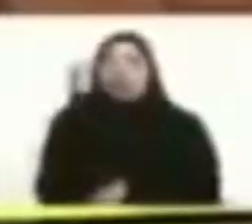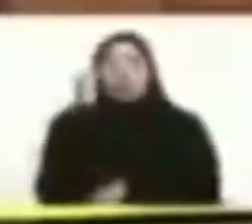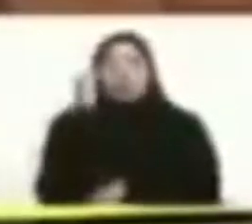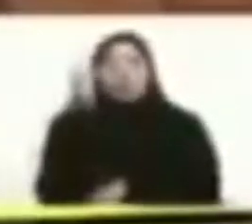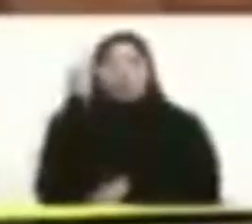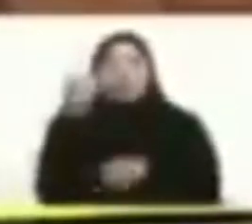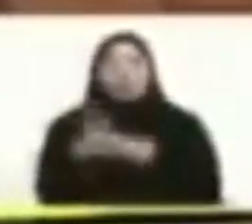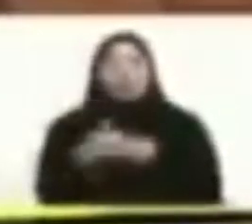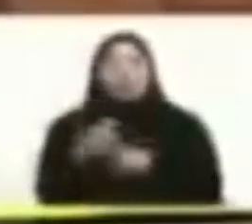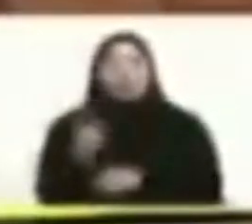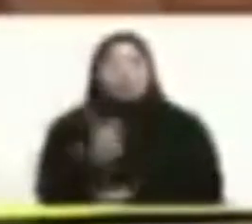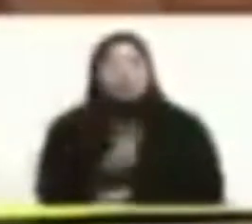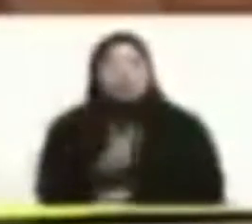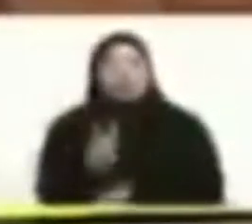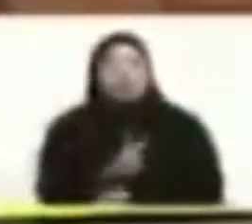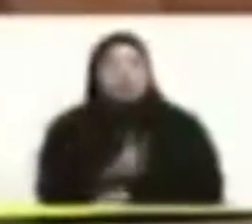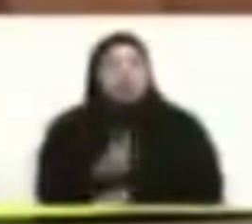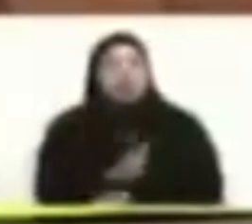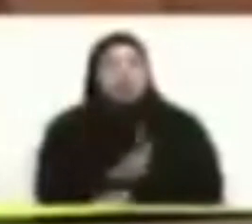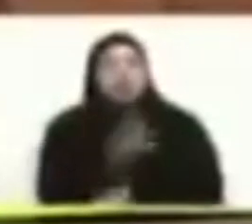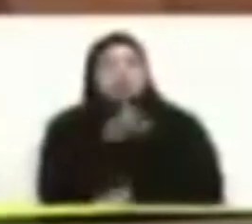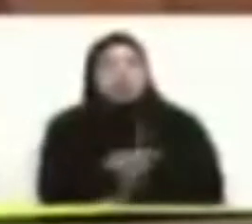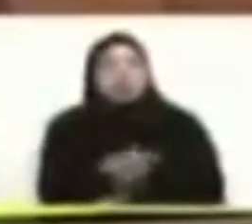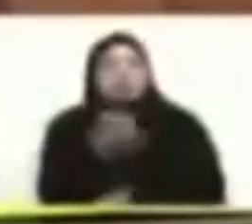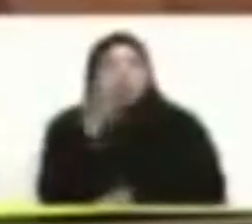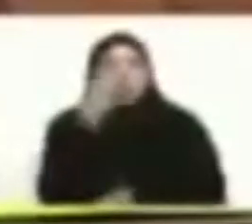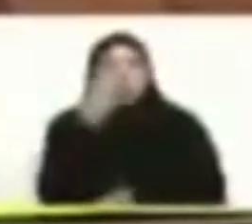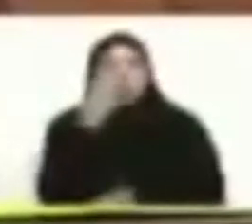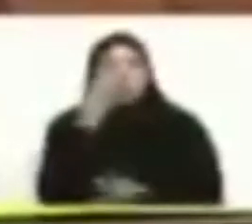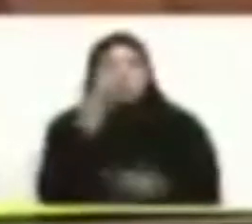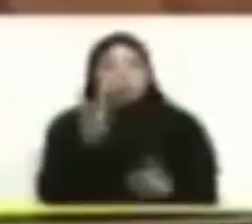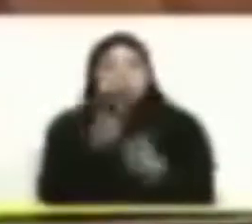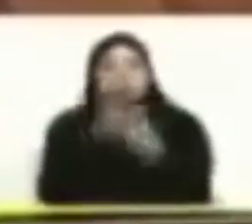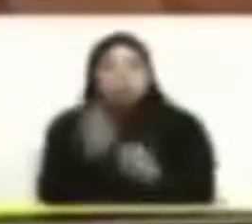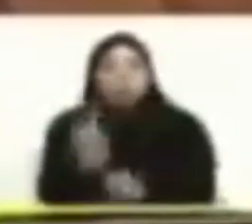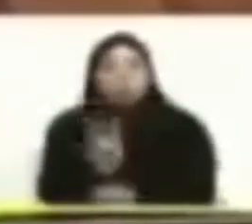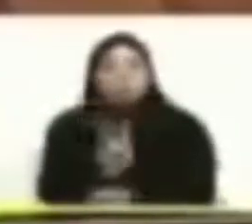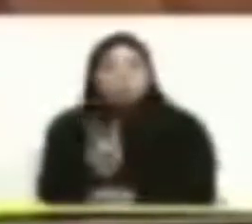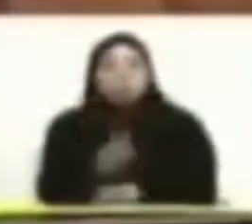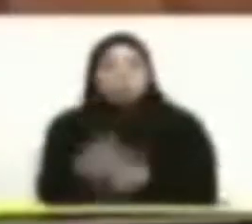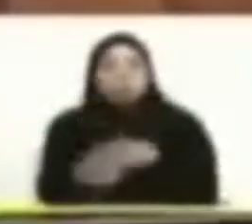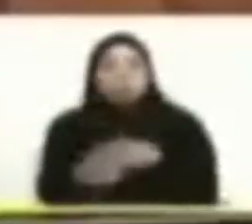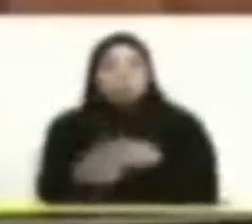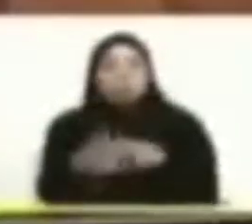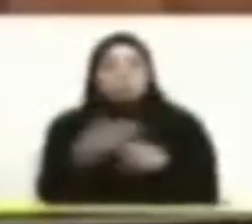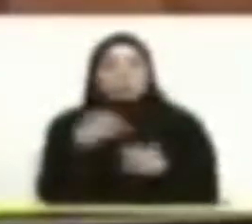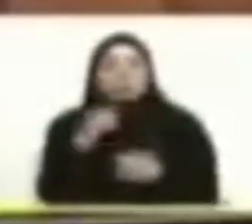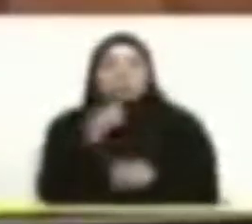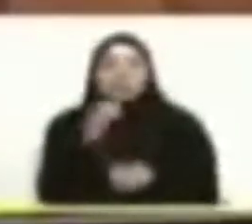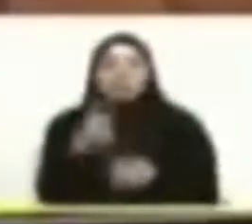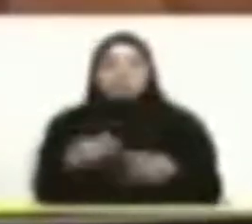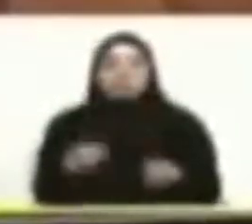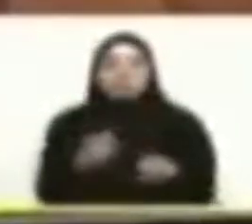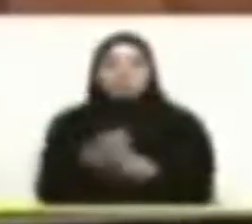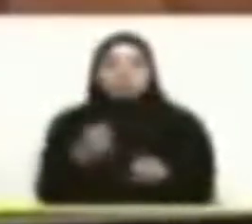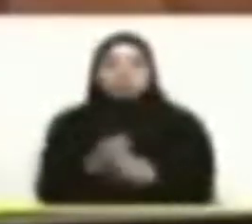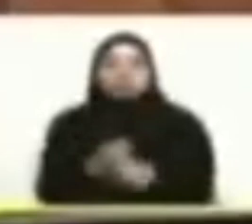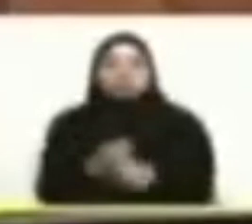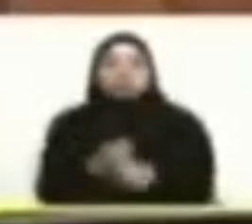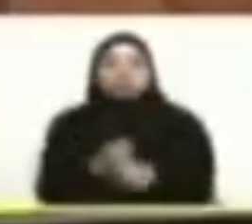vas a meter con Venezuela. Noboa, mírame a los ojos. Porque el que se mete con Venezuela se seca. Y te vas a